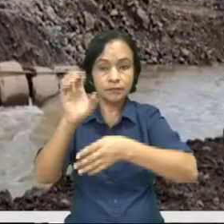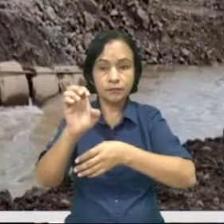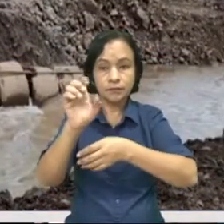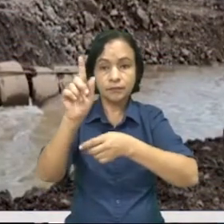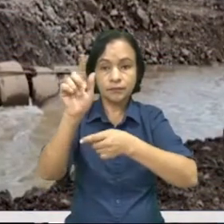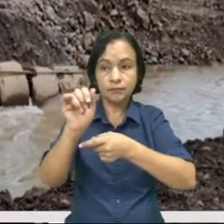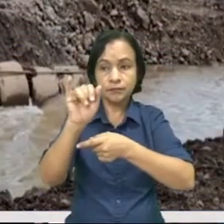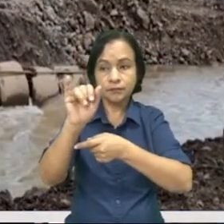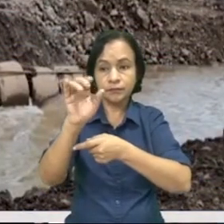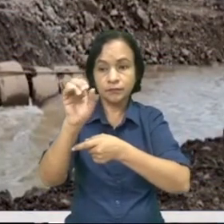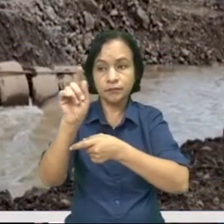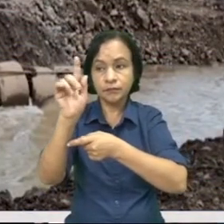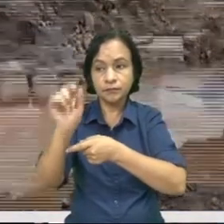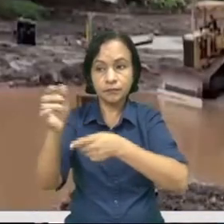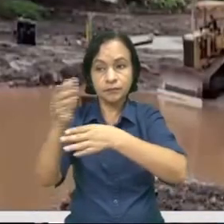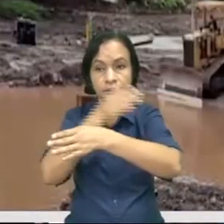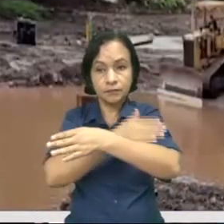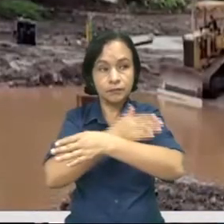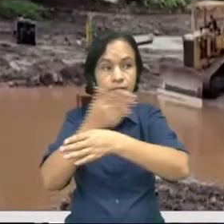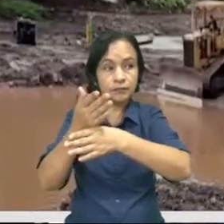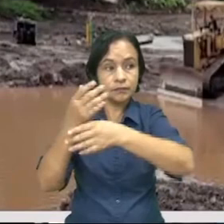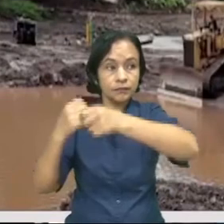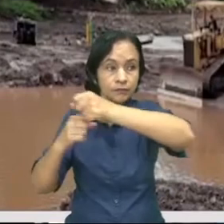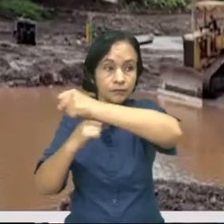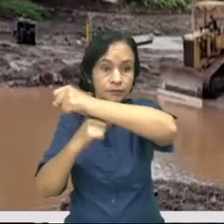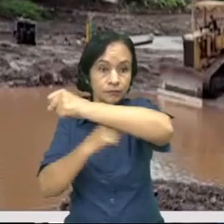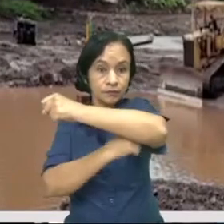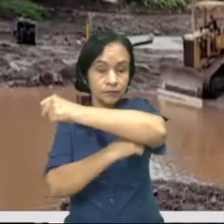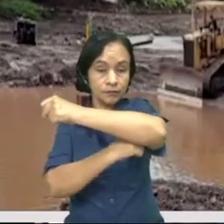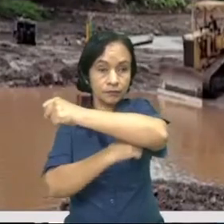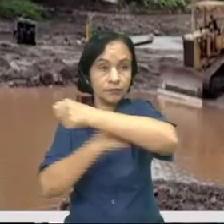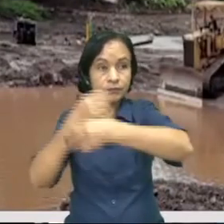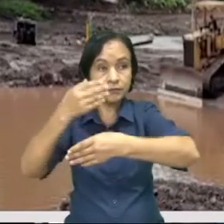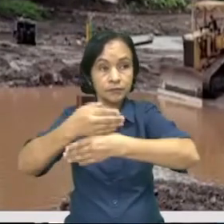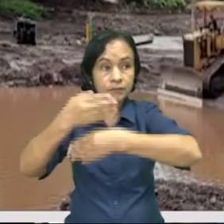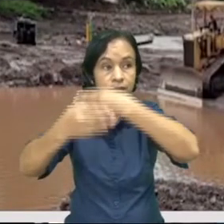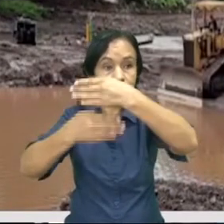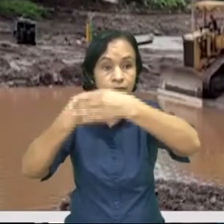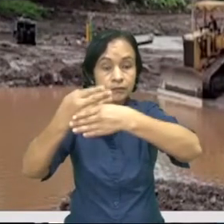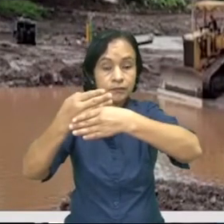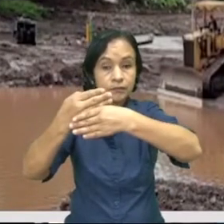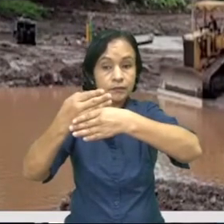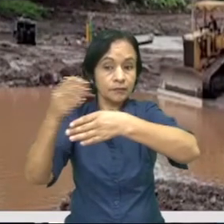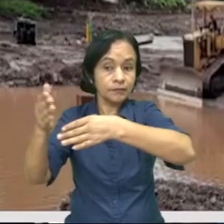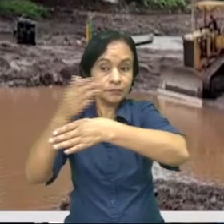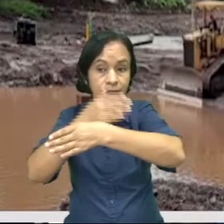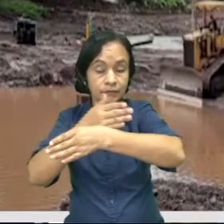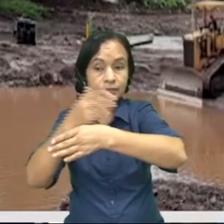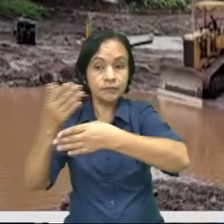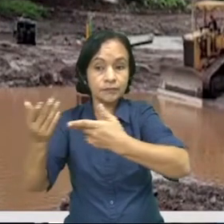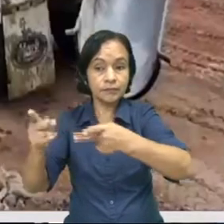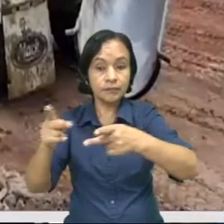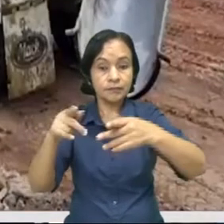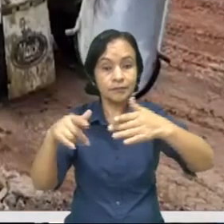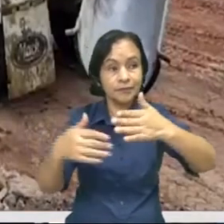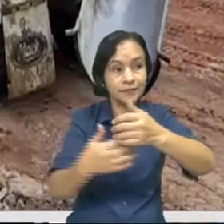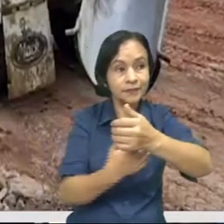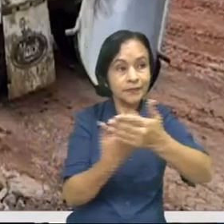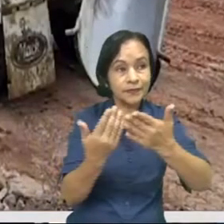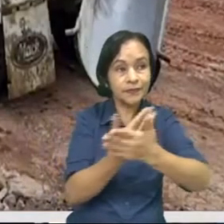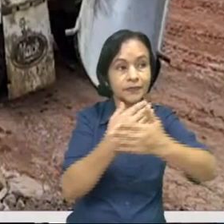y Iota. Restablecimos el paso mediante un puente vado provisional y hoy